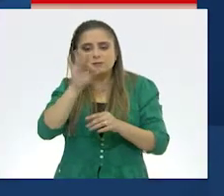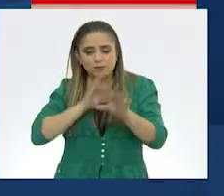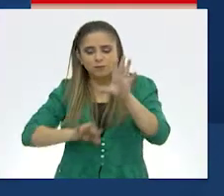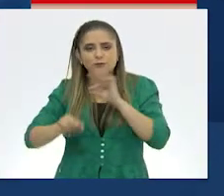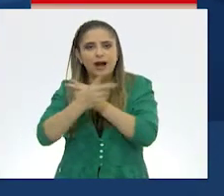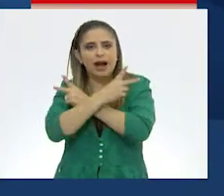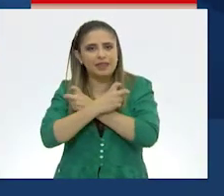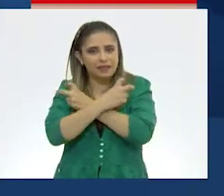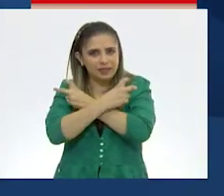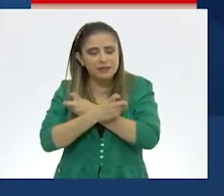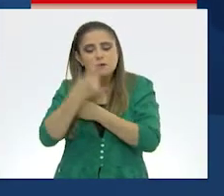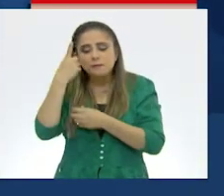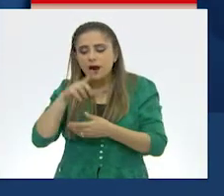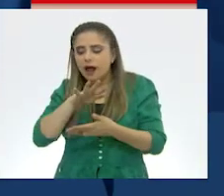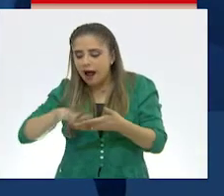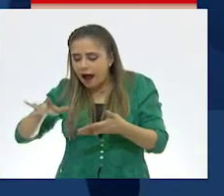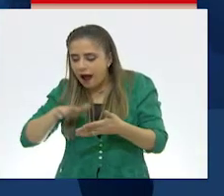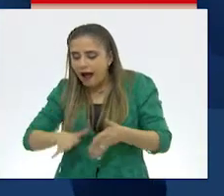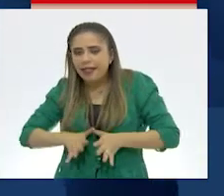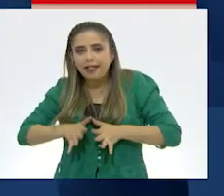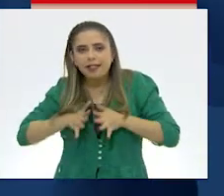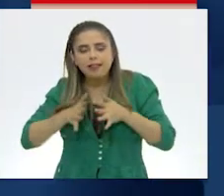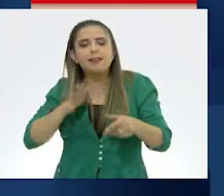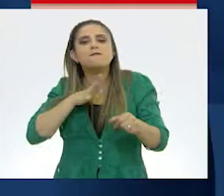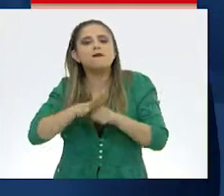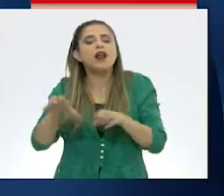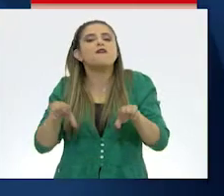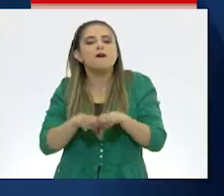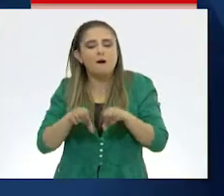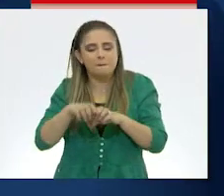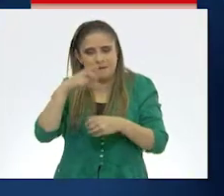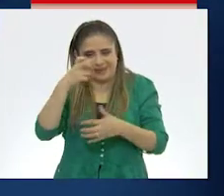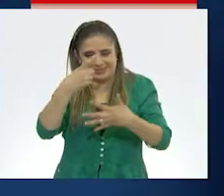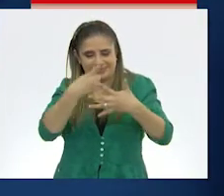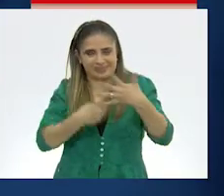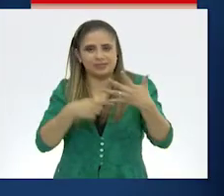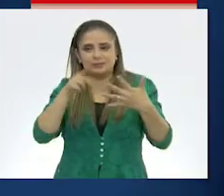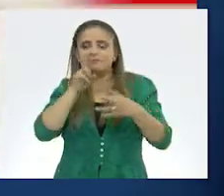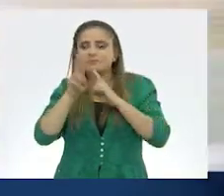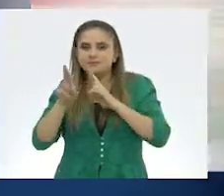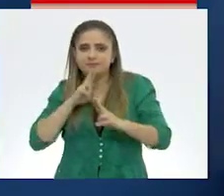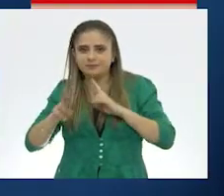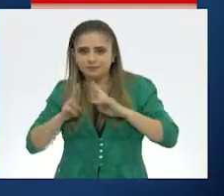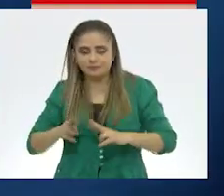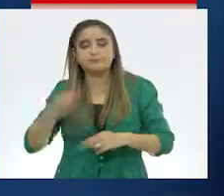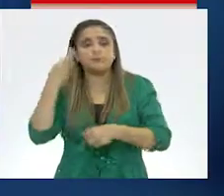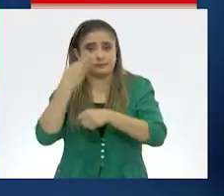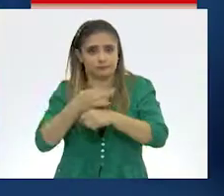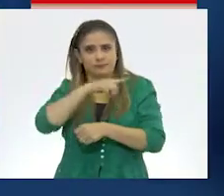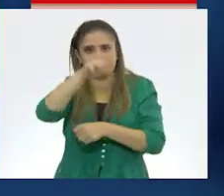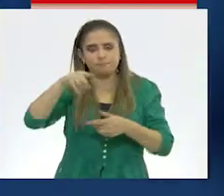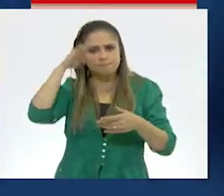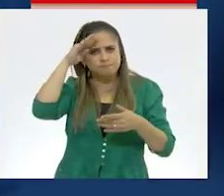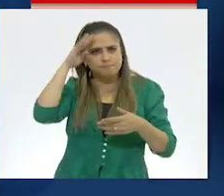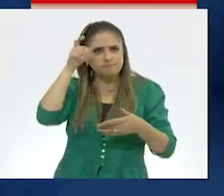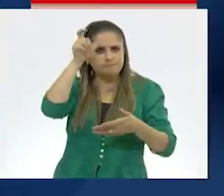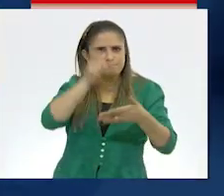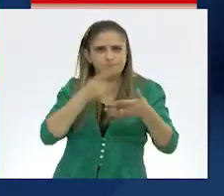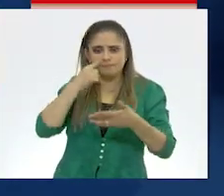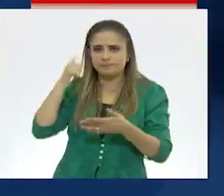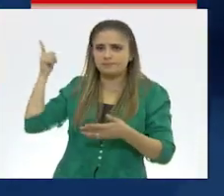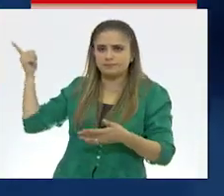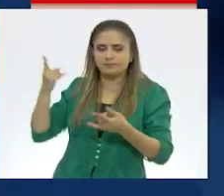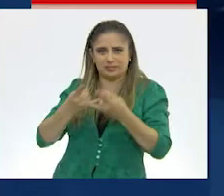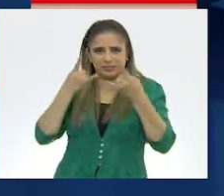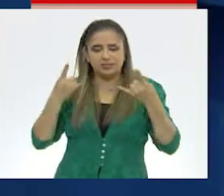en su pantalla más claramente. Vamos a primero hacer un análisis de cómo está estructurado el cuento